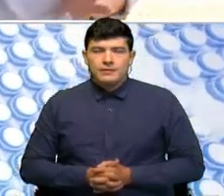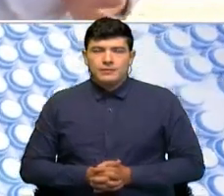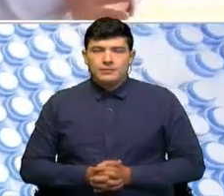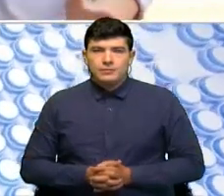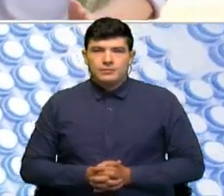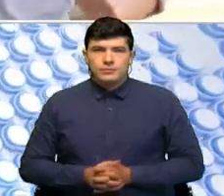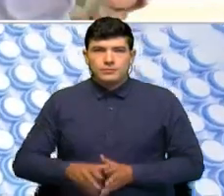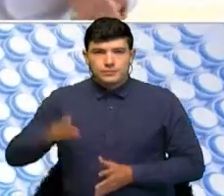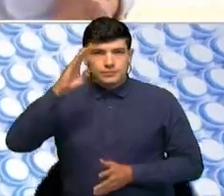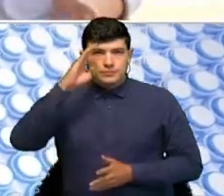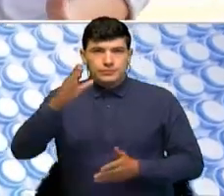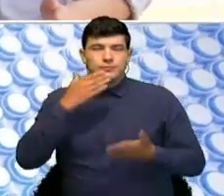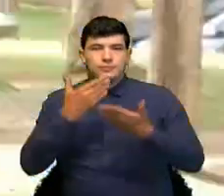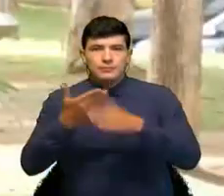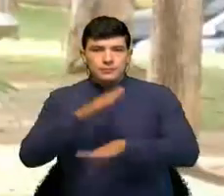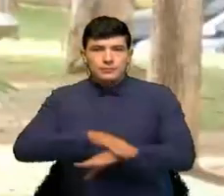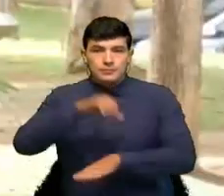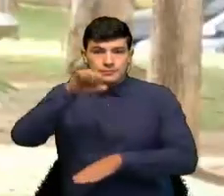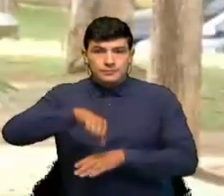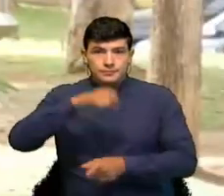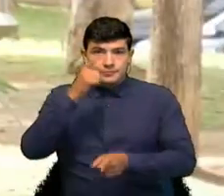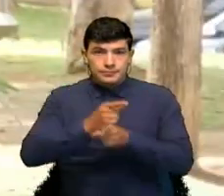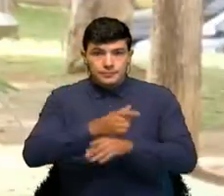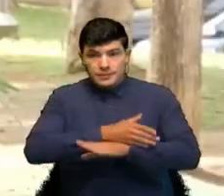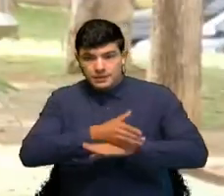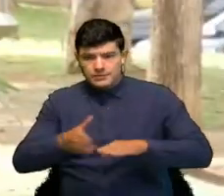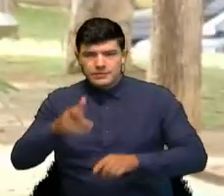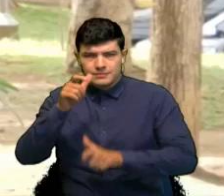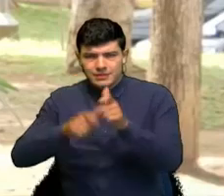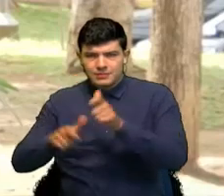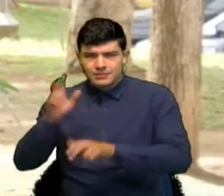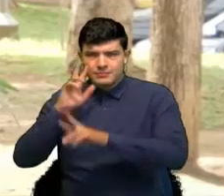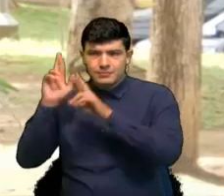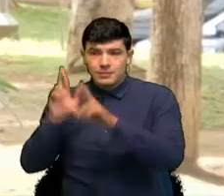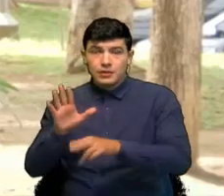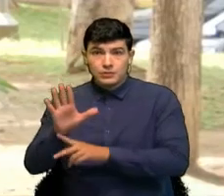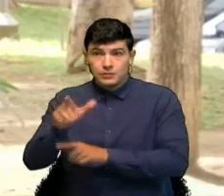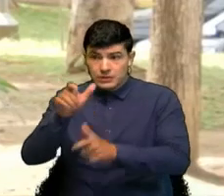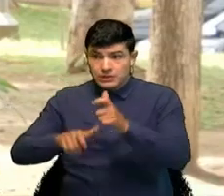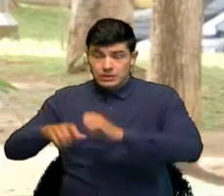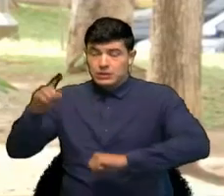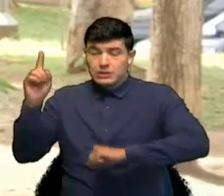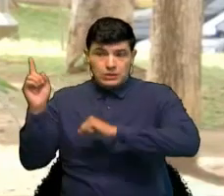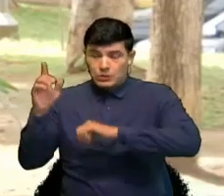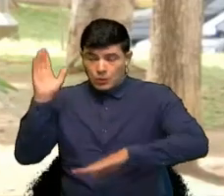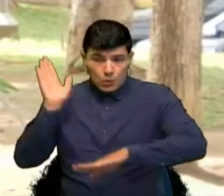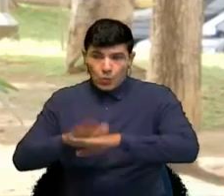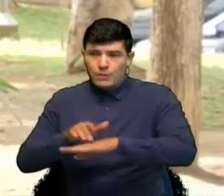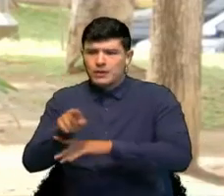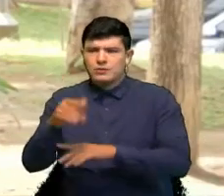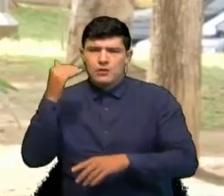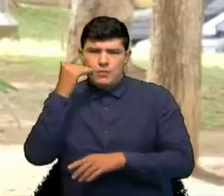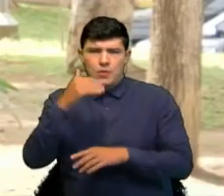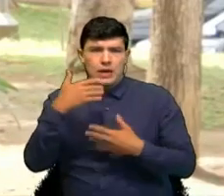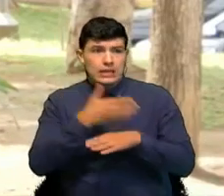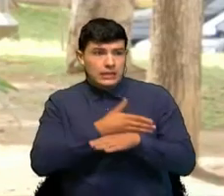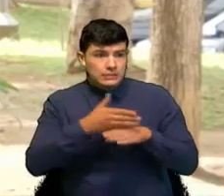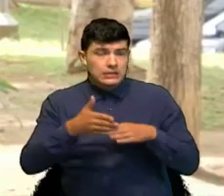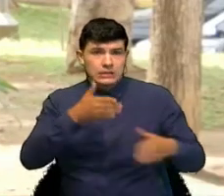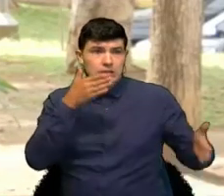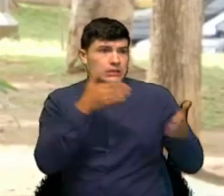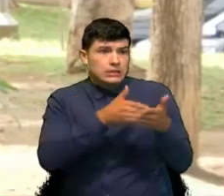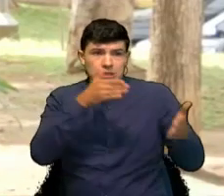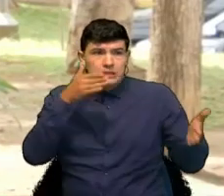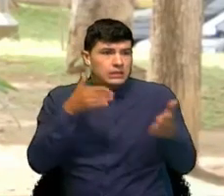buenas tardes pues luego de que las personas acusadas fueran declaradas culpables la mujer empezó a recibir agresiones